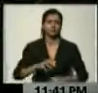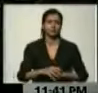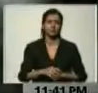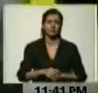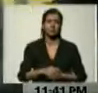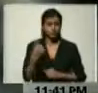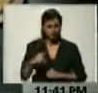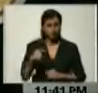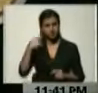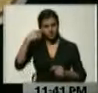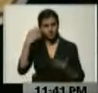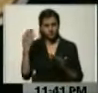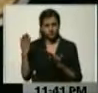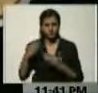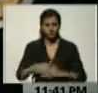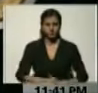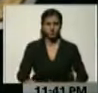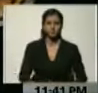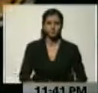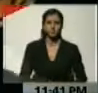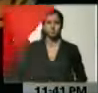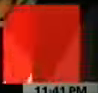¿Tenemos?